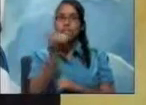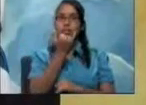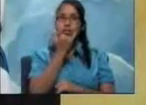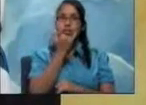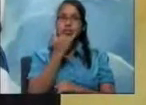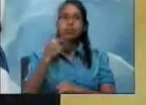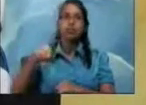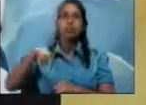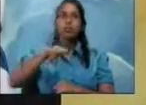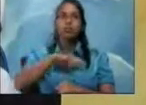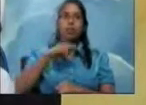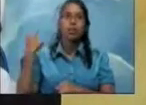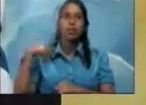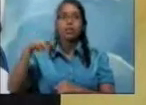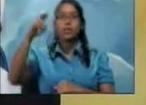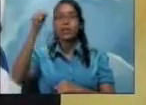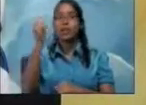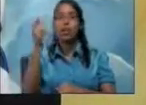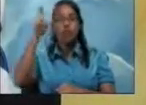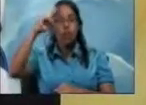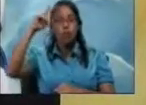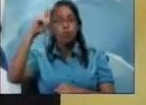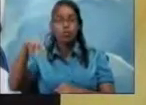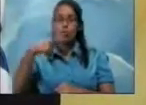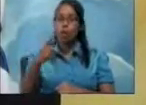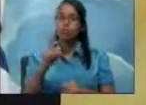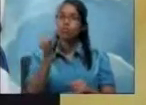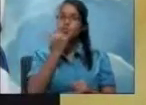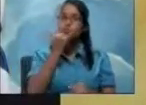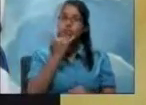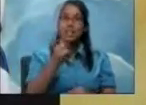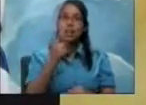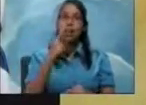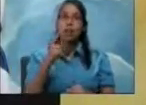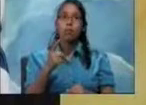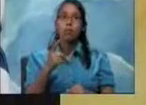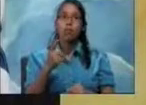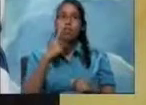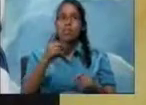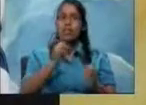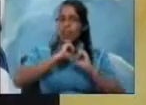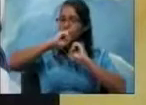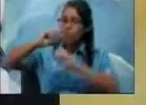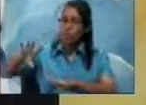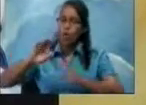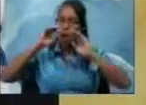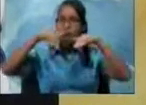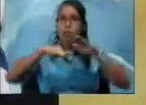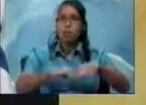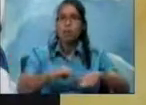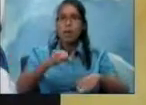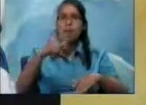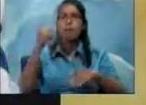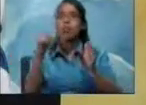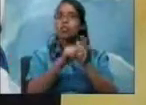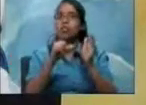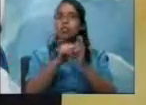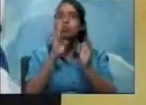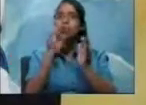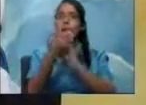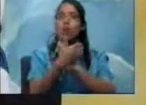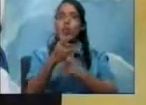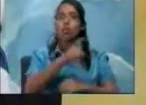tenemos que reconocer cuando fallamos segundo dice que se tiró al mar para que Dios no le viera Pero a dónde se va a esconder de